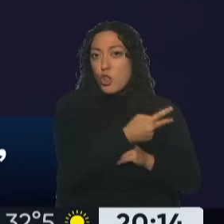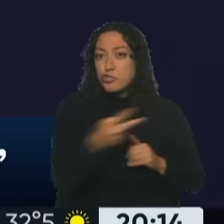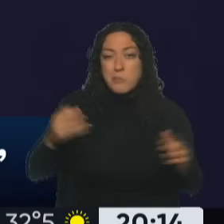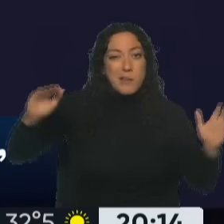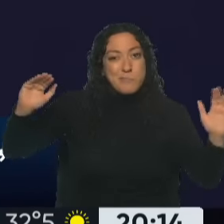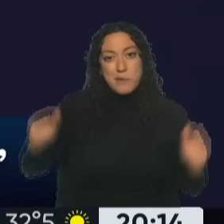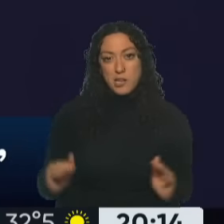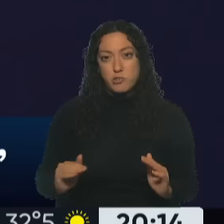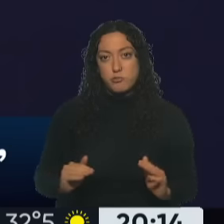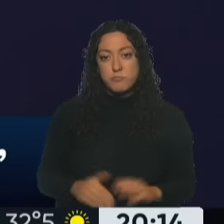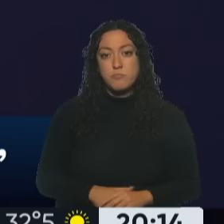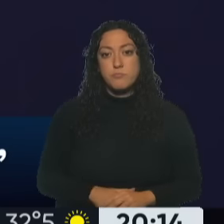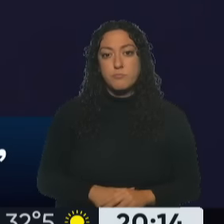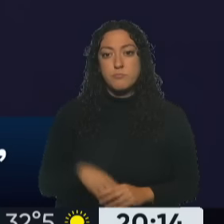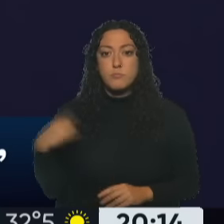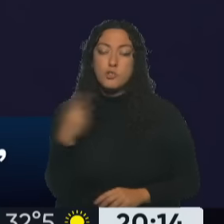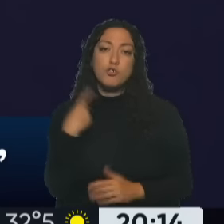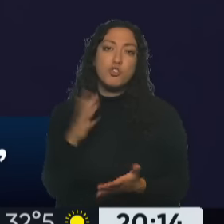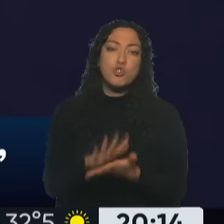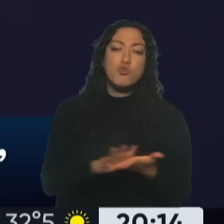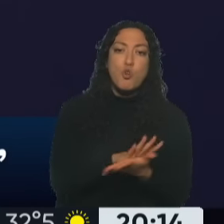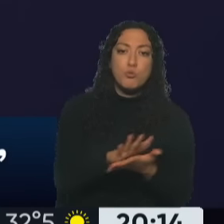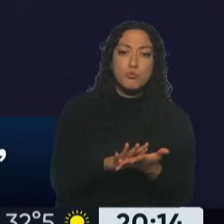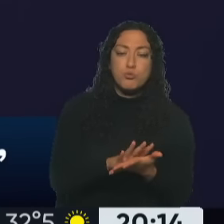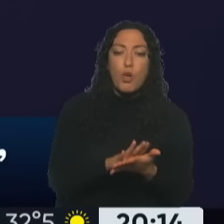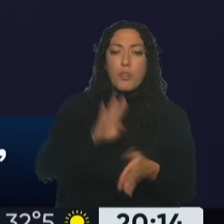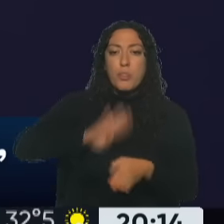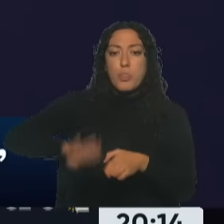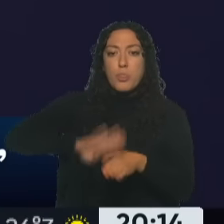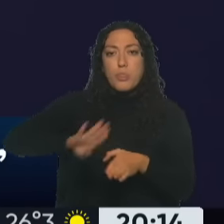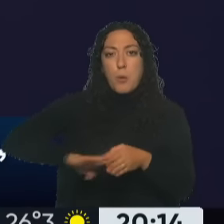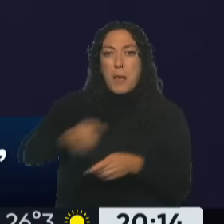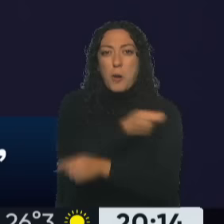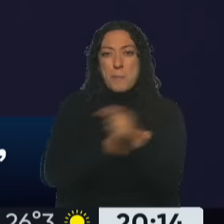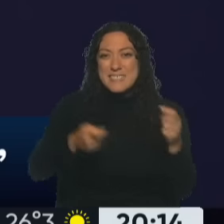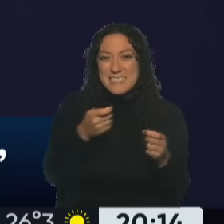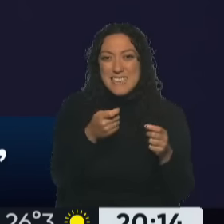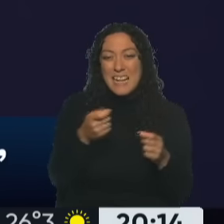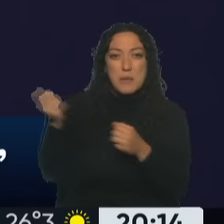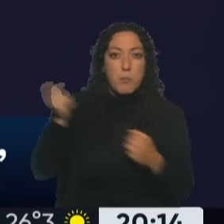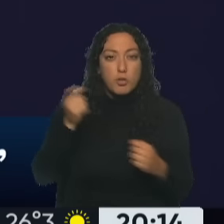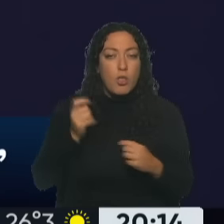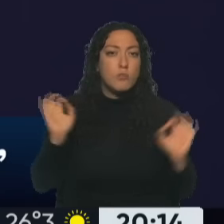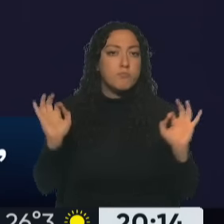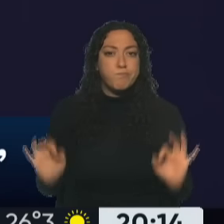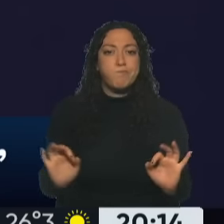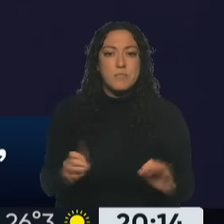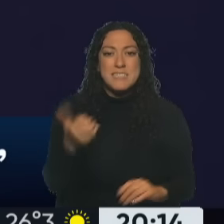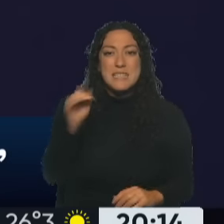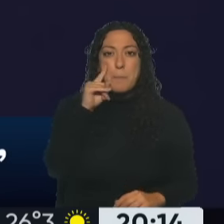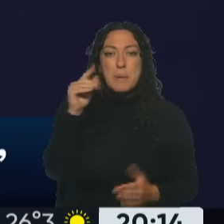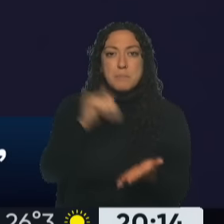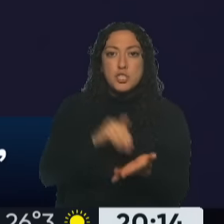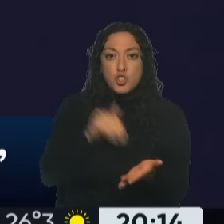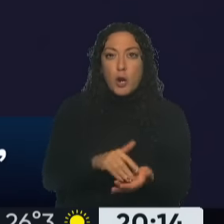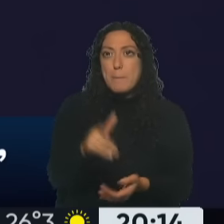semanas hemos logrado solucionar el problema de la deuda comercial de los importadores esos 60,000 millones